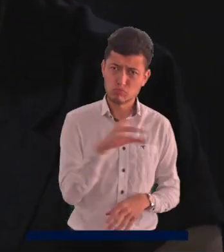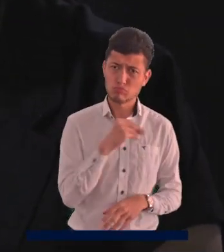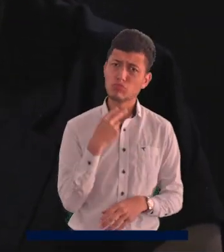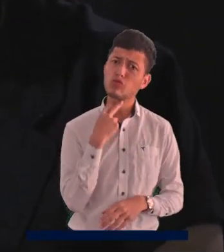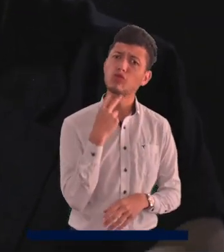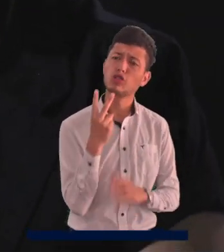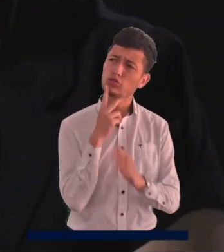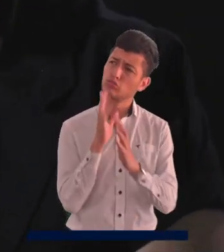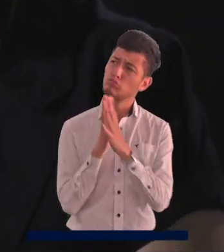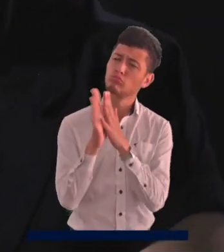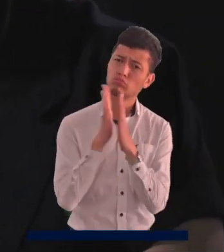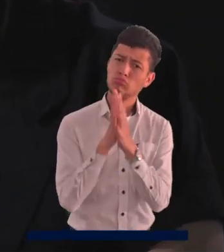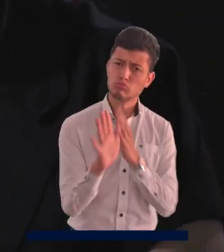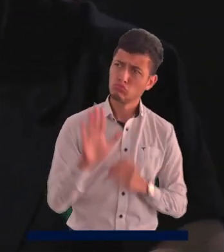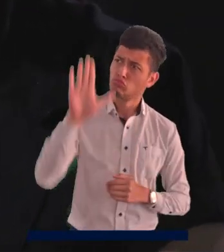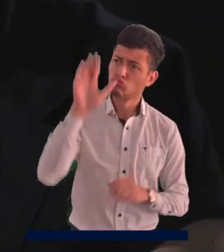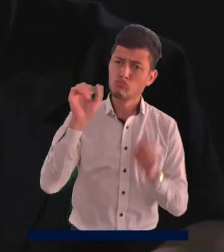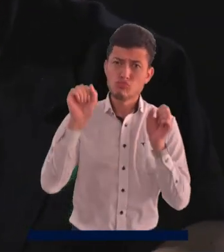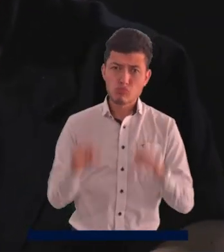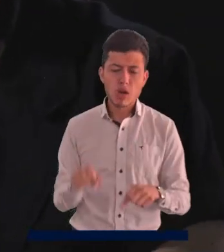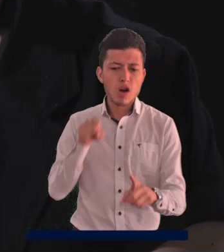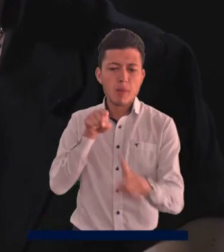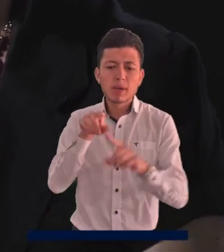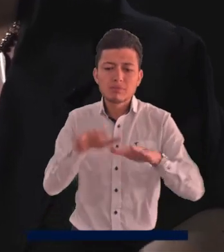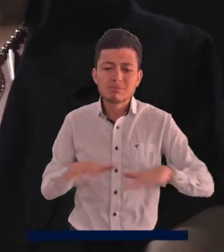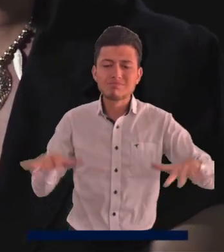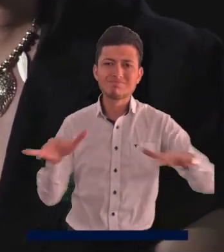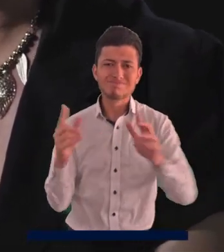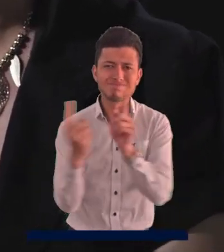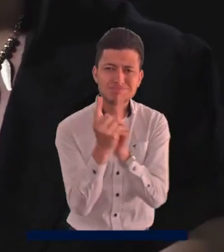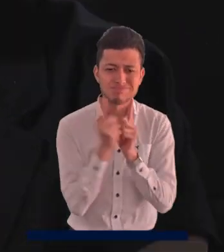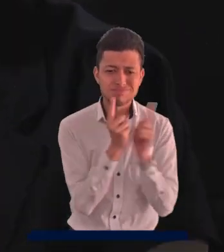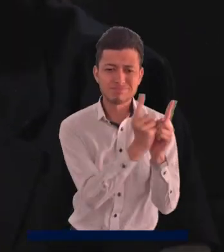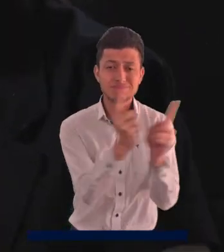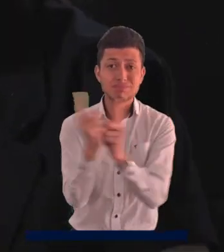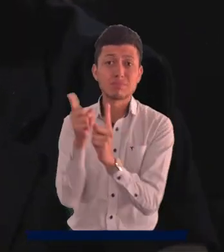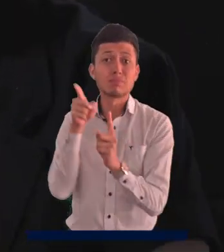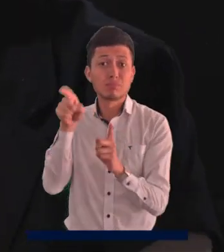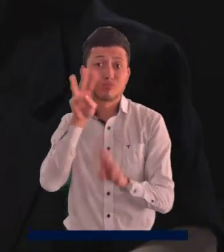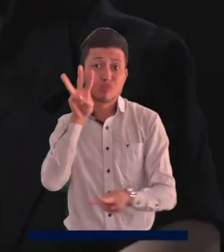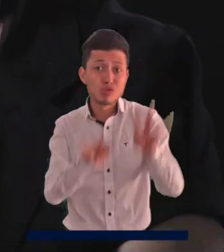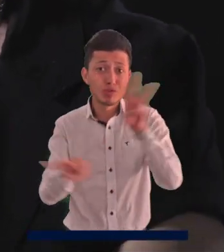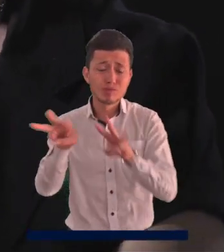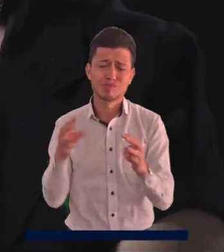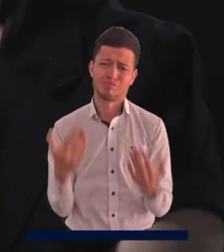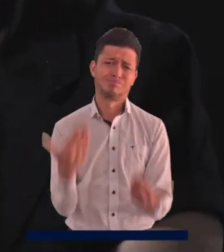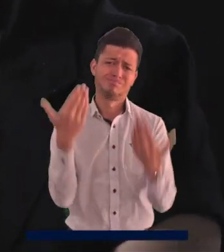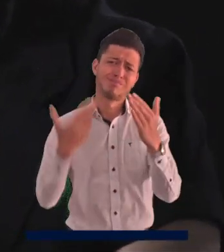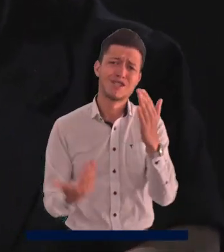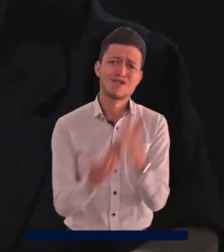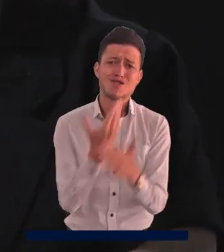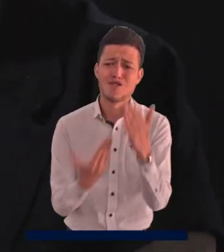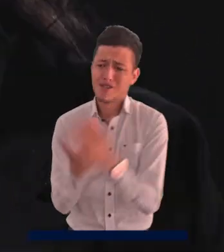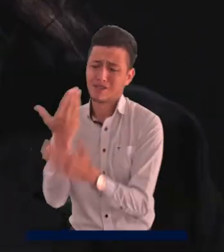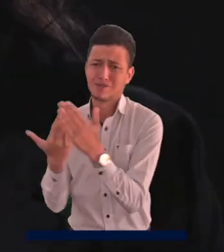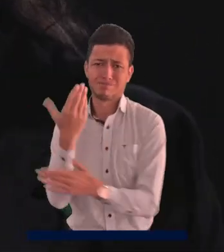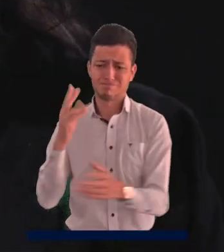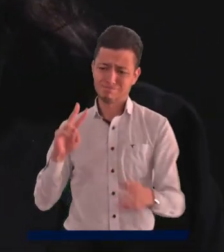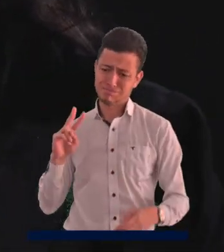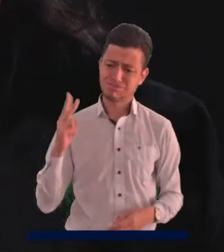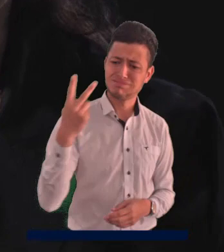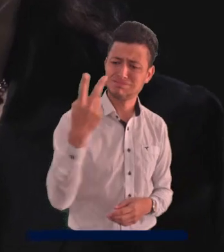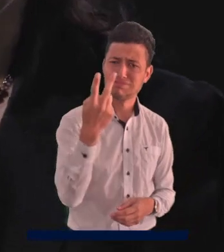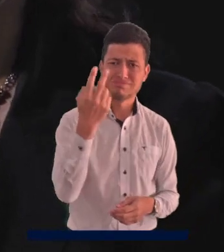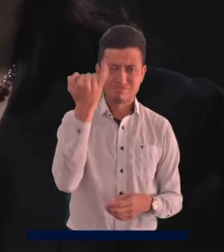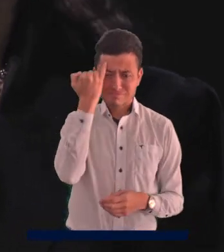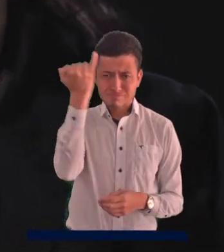voz y todos podemos hablar porque es un lugar para el encuentro. En esta medida este museo ha permitido innovar porque ha